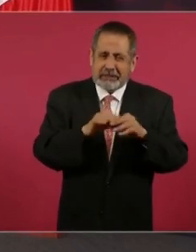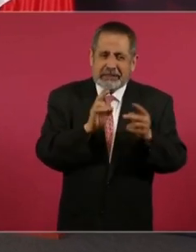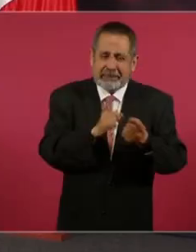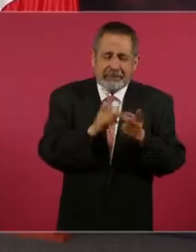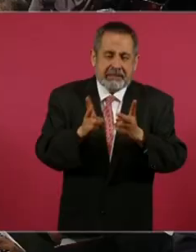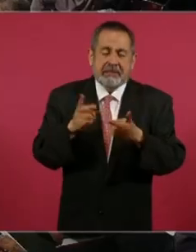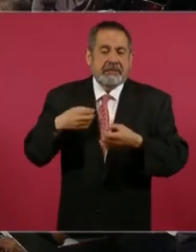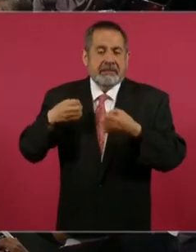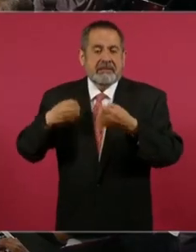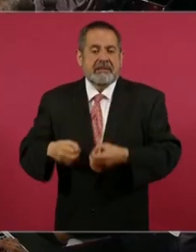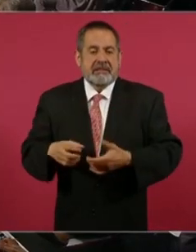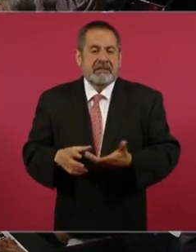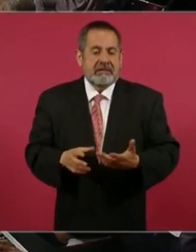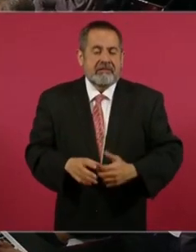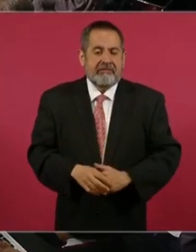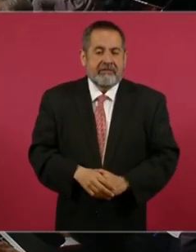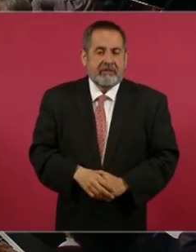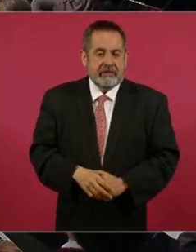Me quería.